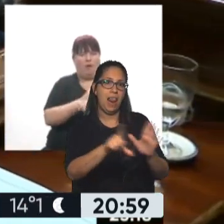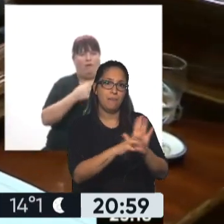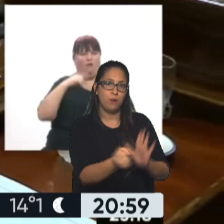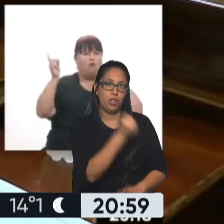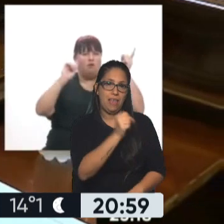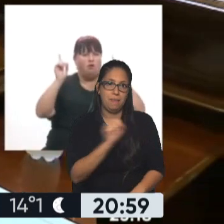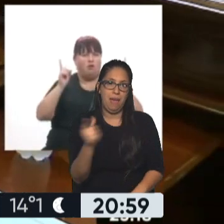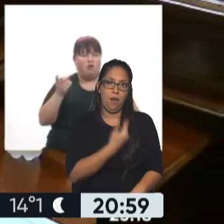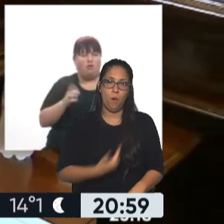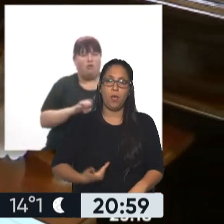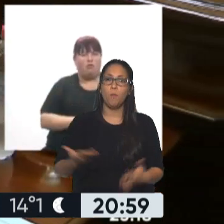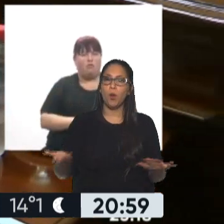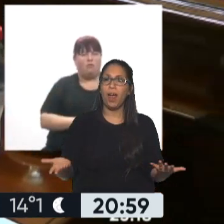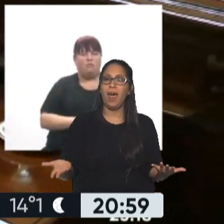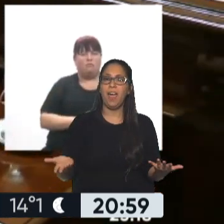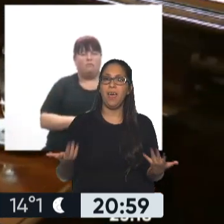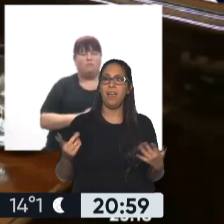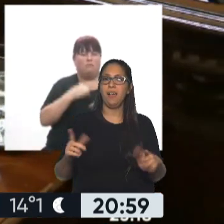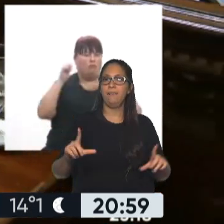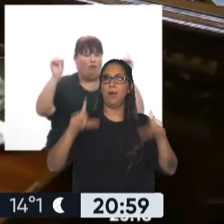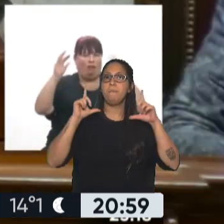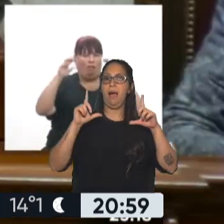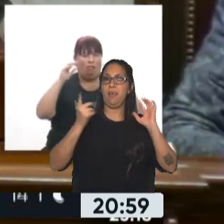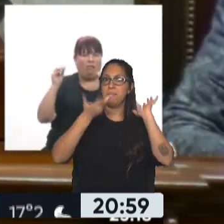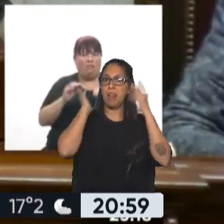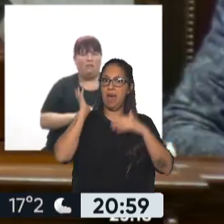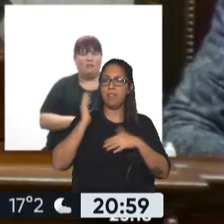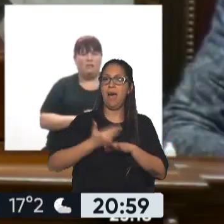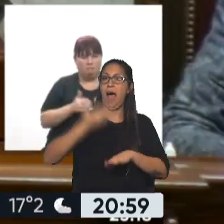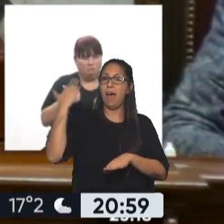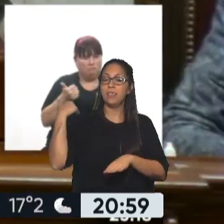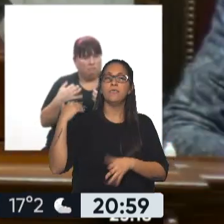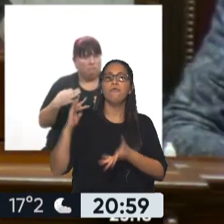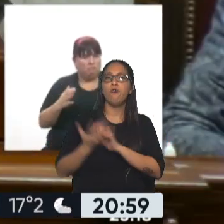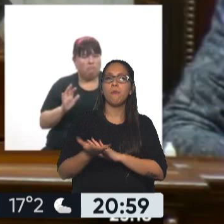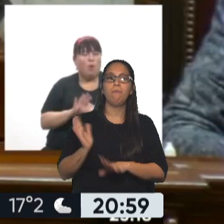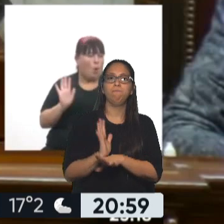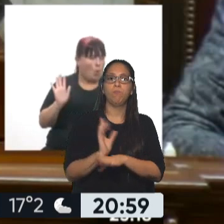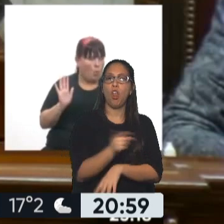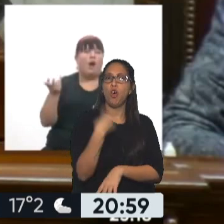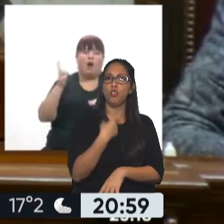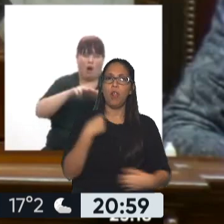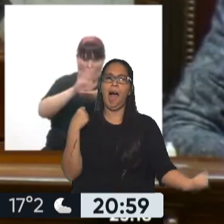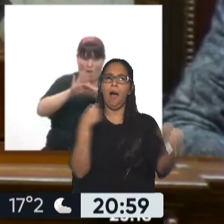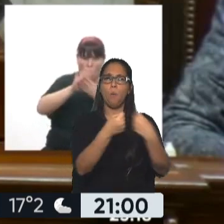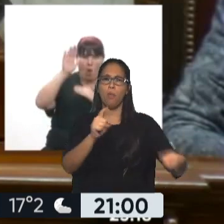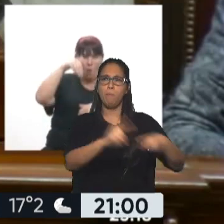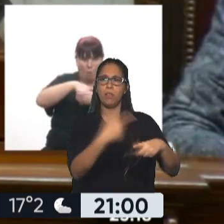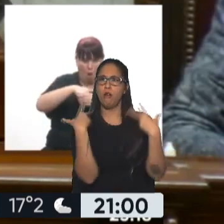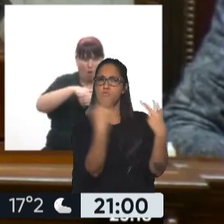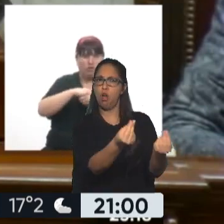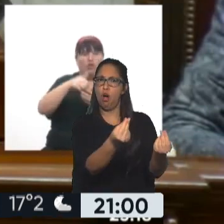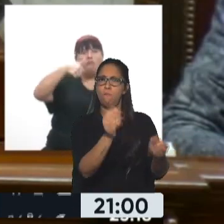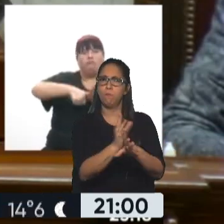sobre todo porque el posicionamiento del presidente Javier Milei en un principio fue: nosotros no vamos a acordar con la política, más bien